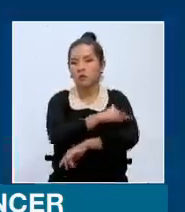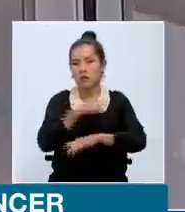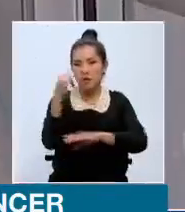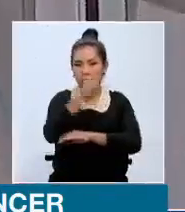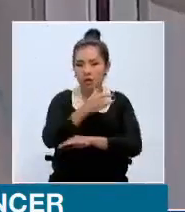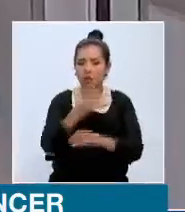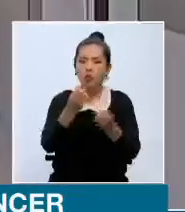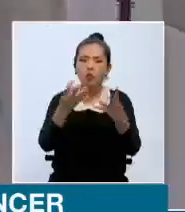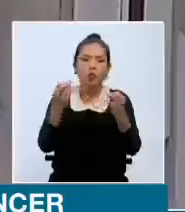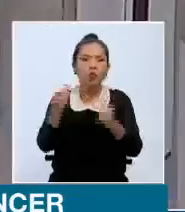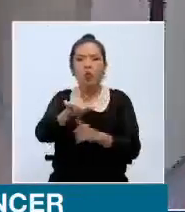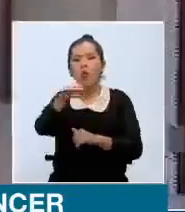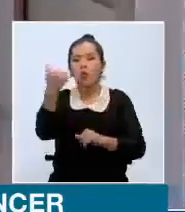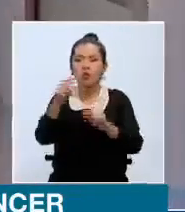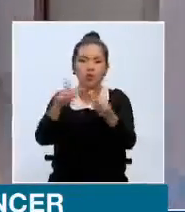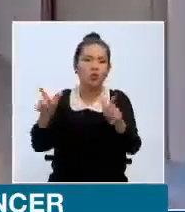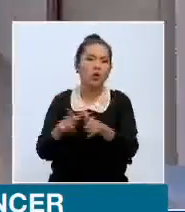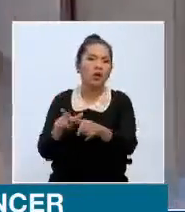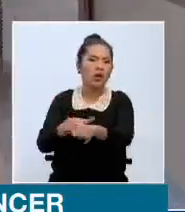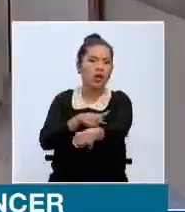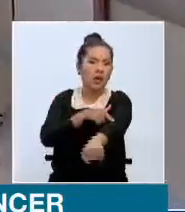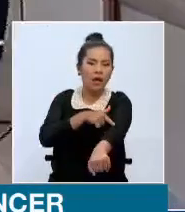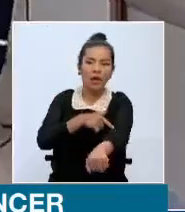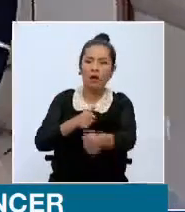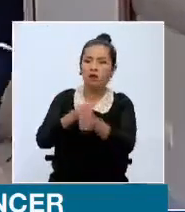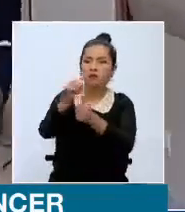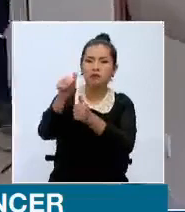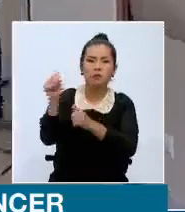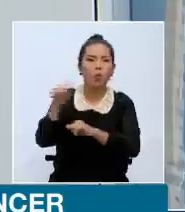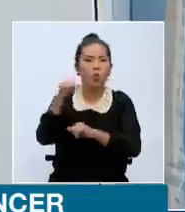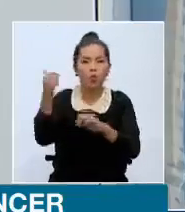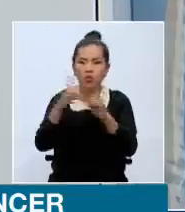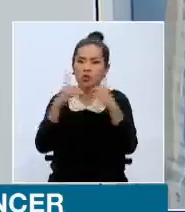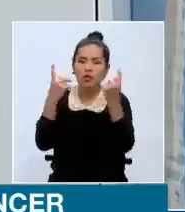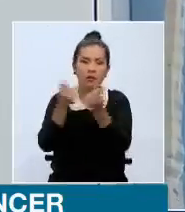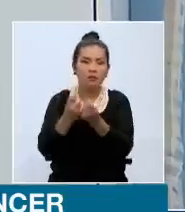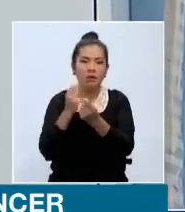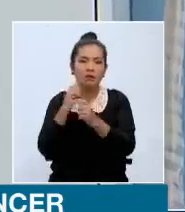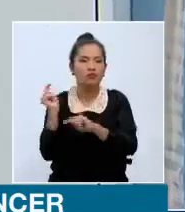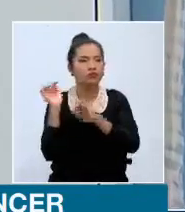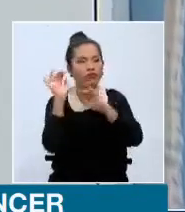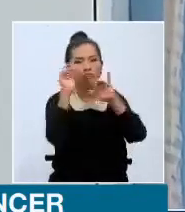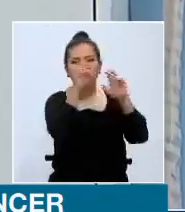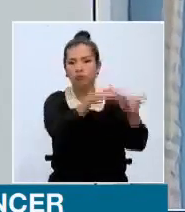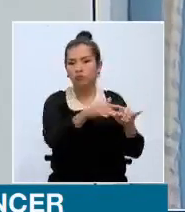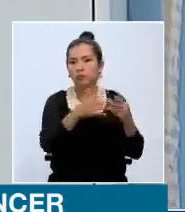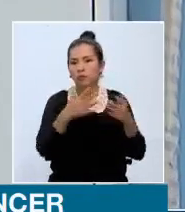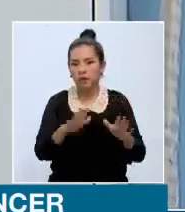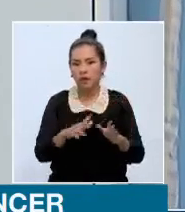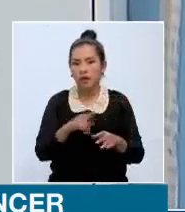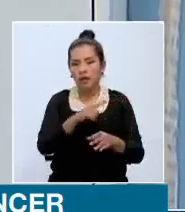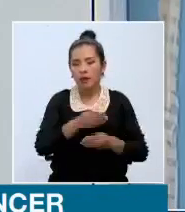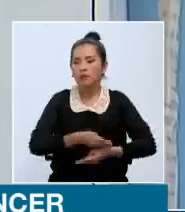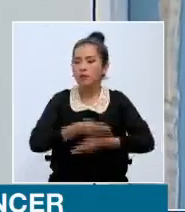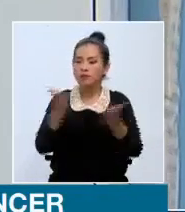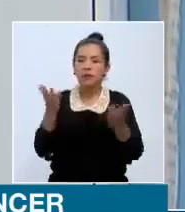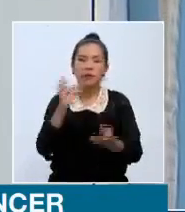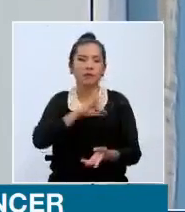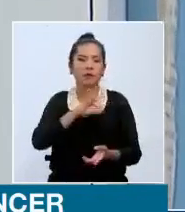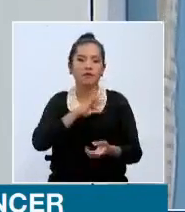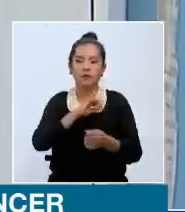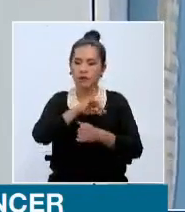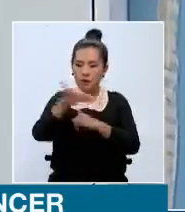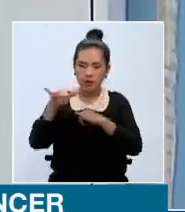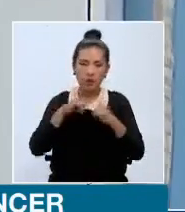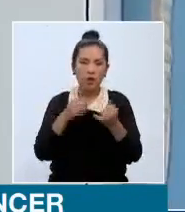muchos pacientes de muchos otros lugares, de muchos otros departamentos, y esto está beneficiando a muchos